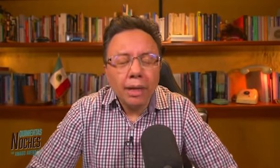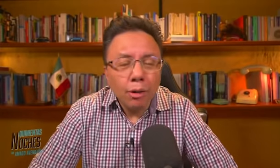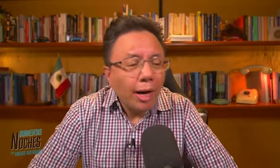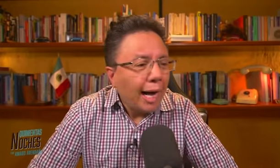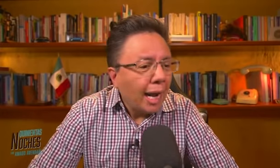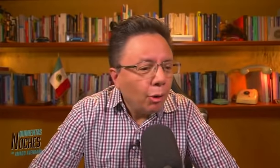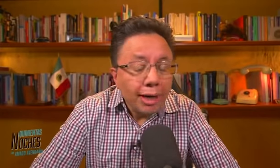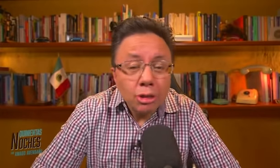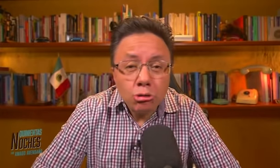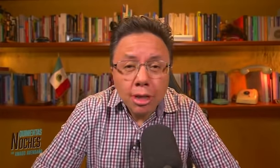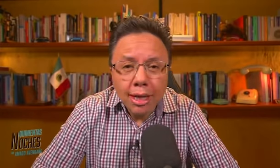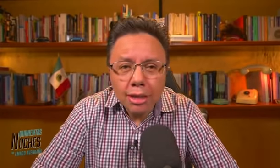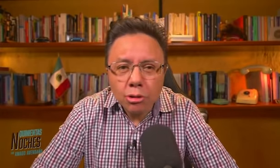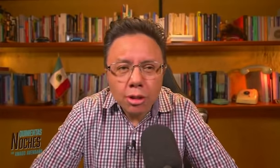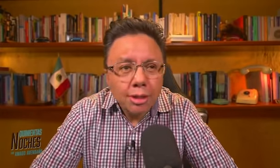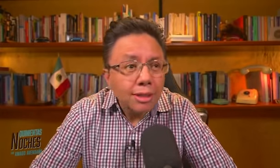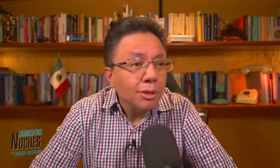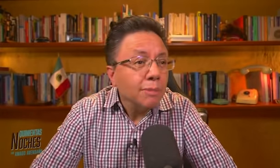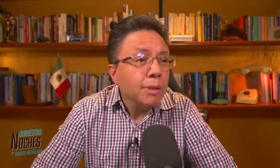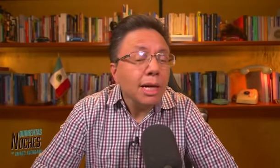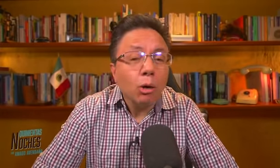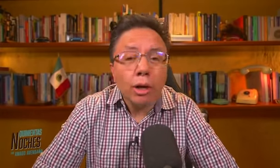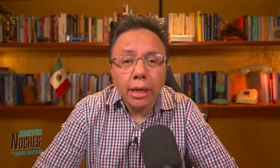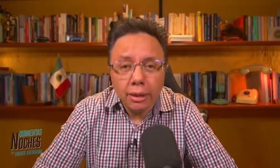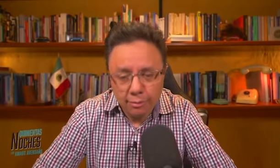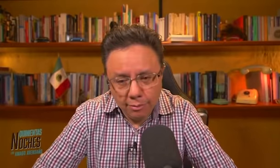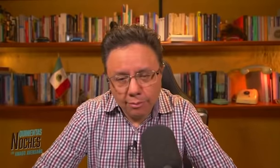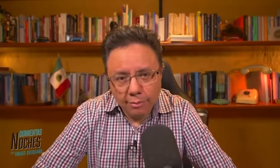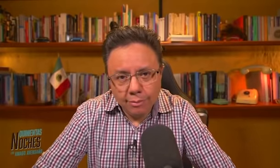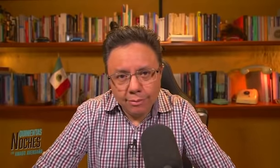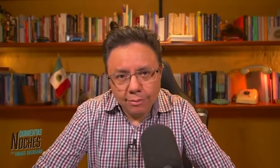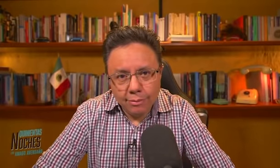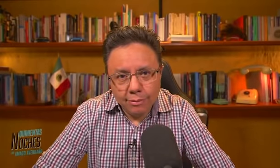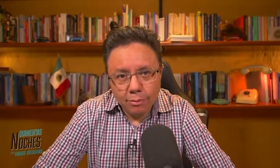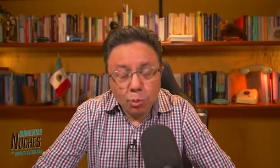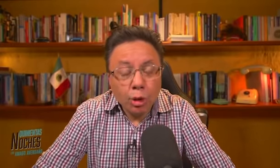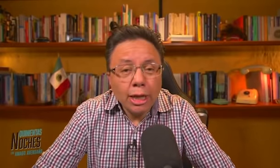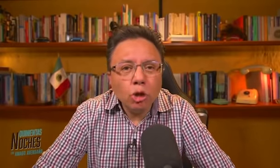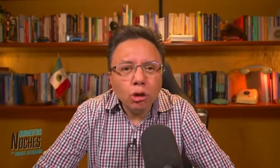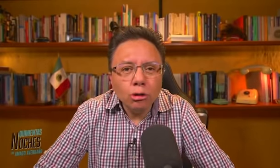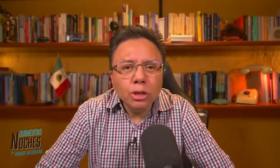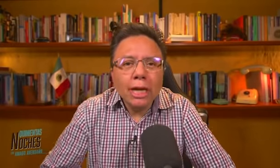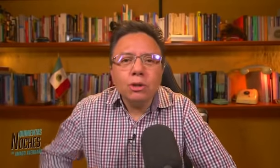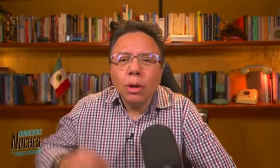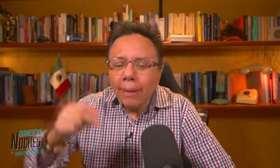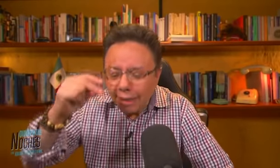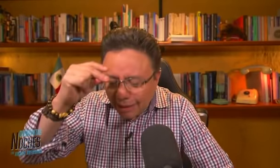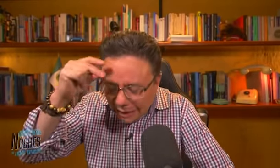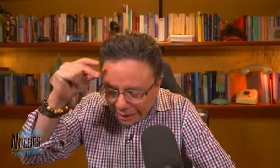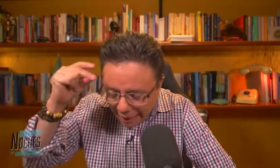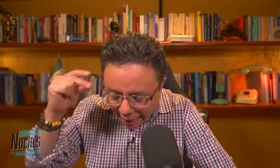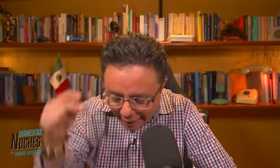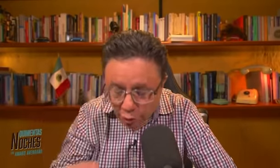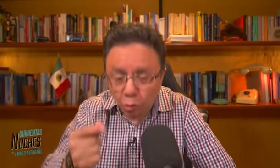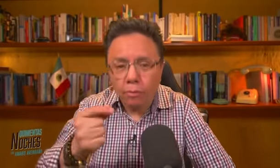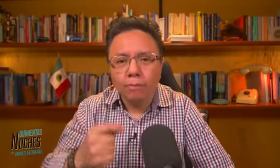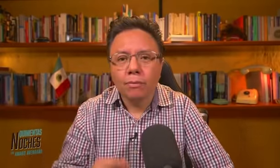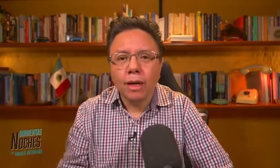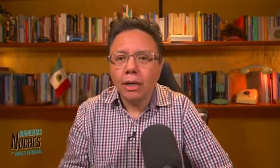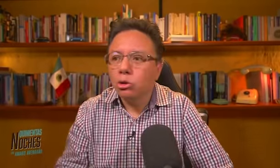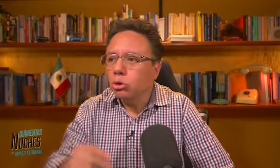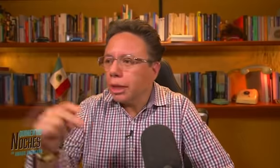esto planeado, a la hora que suceden las cosas, esas horas empiezan a correr. Porque todo se resuelve al